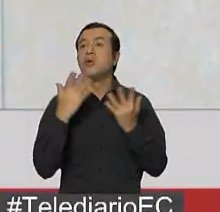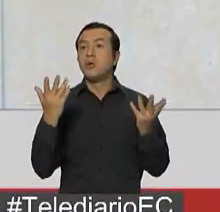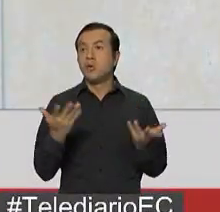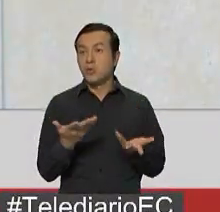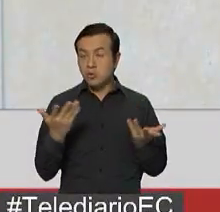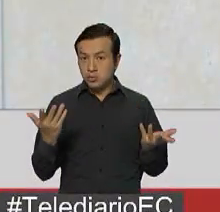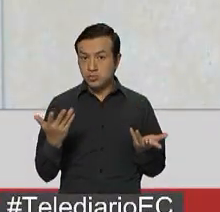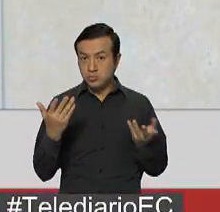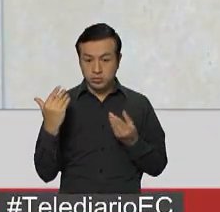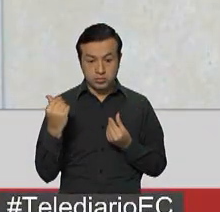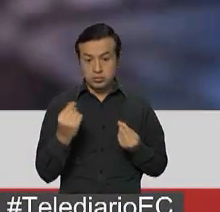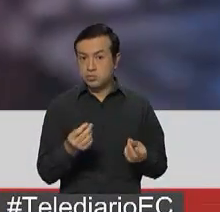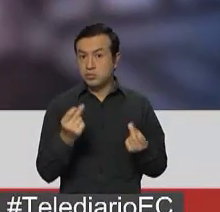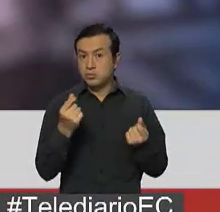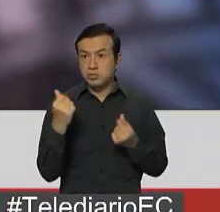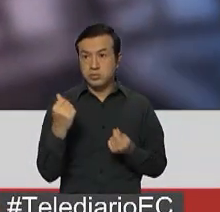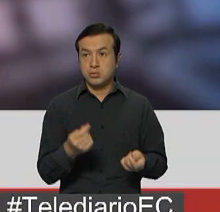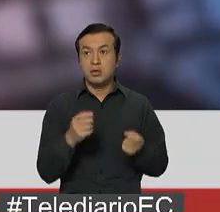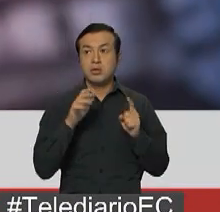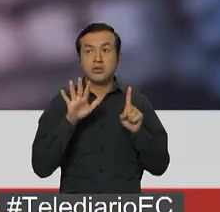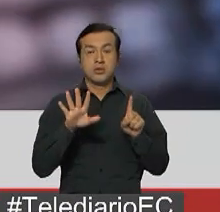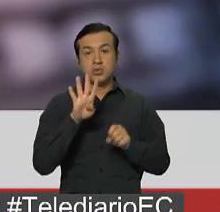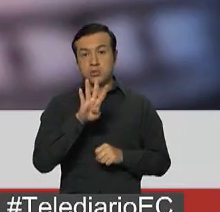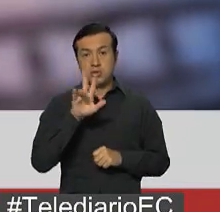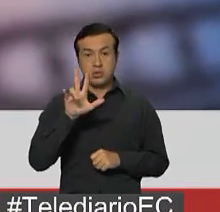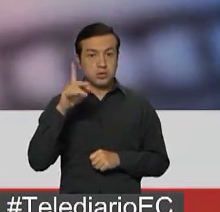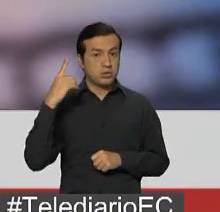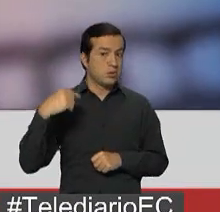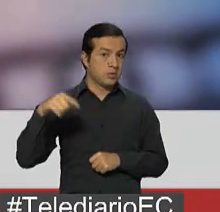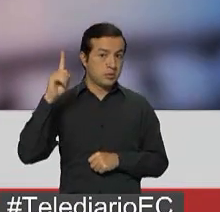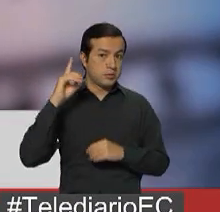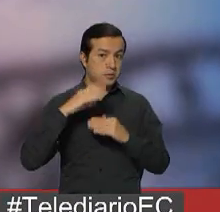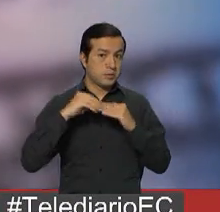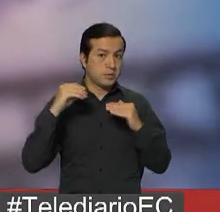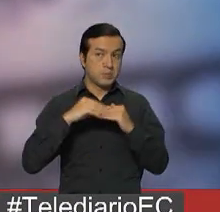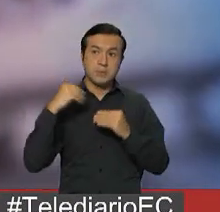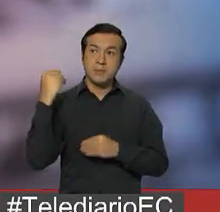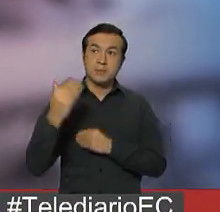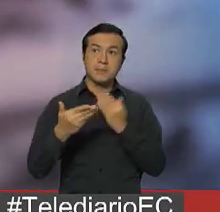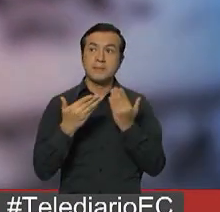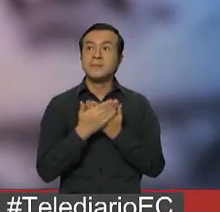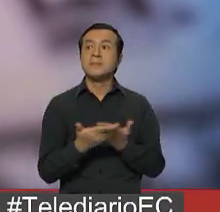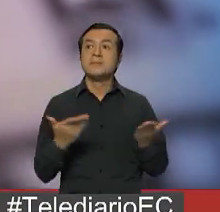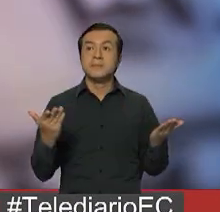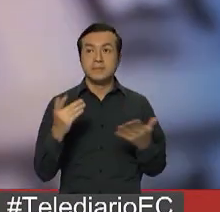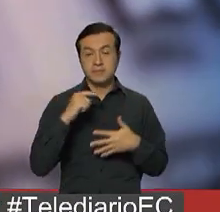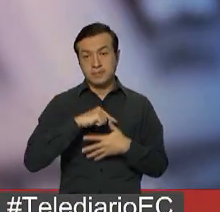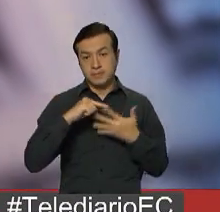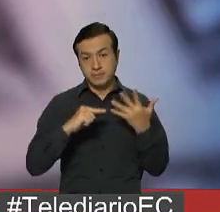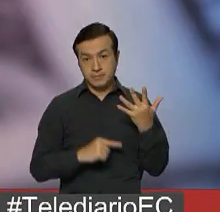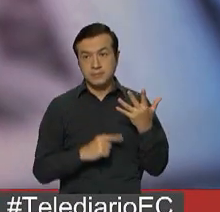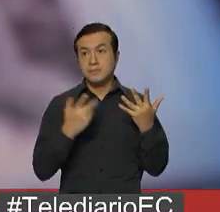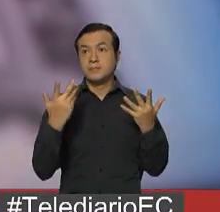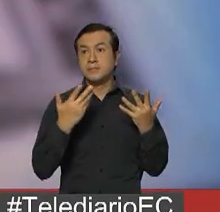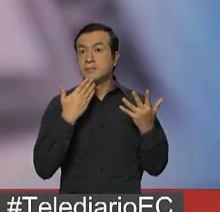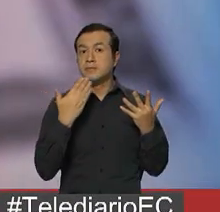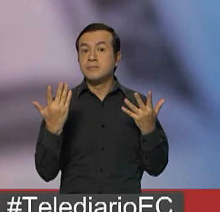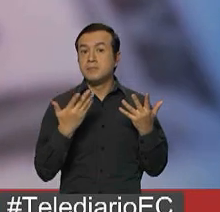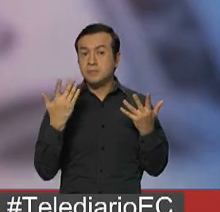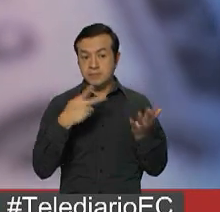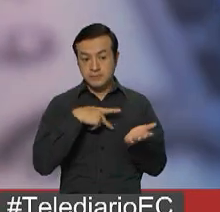instrumento de financiamiento rápido 643 millones de dólares que se destinarán a cumplir con las necesidades de la balanza de pagos